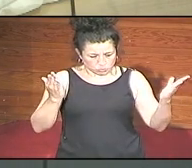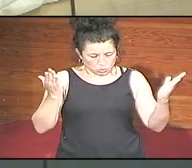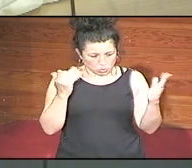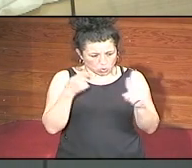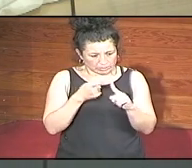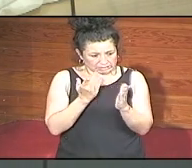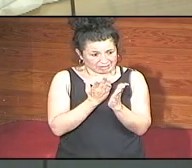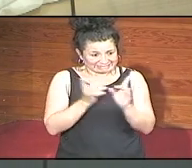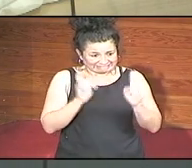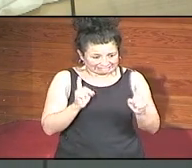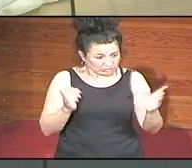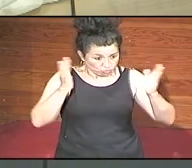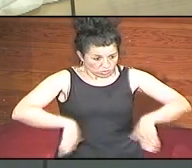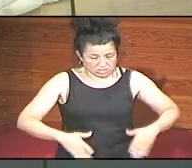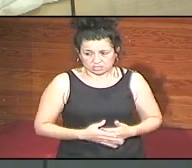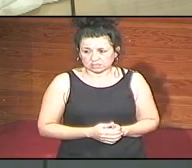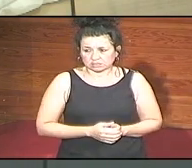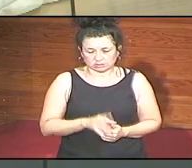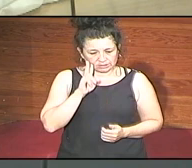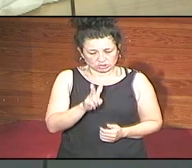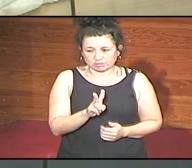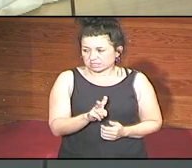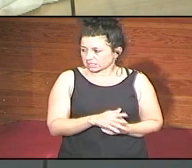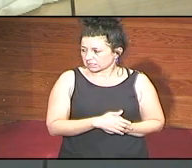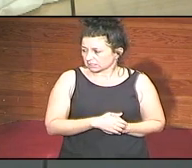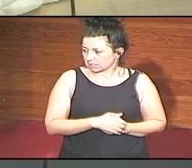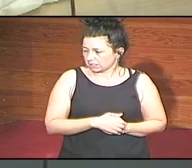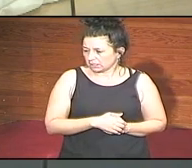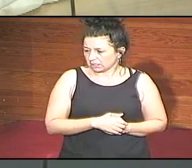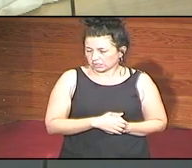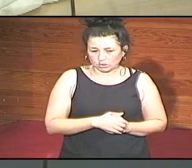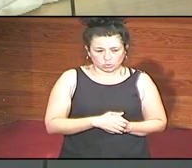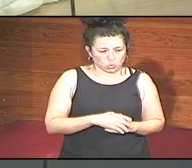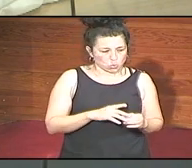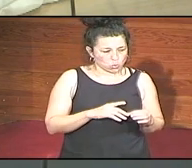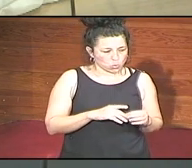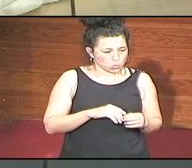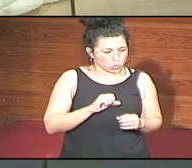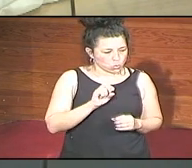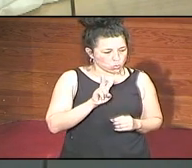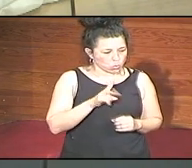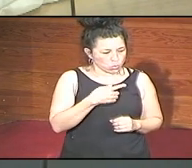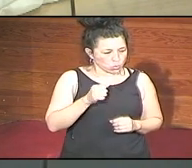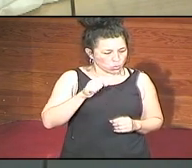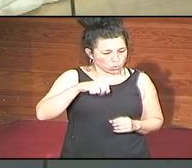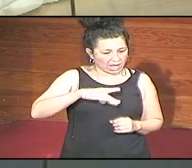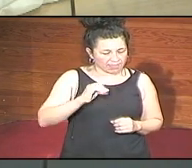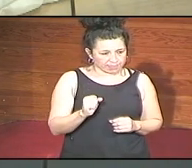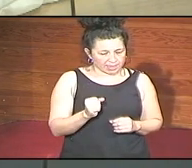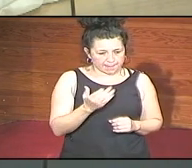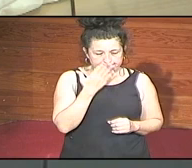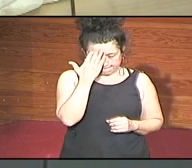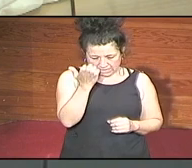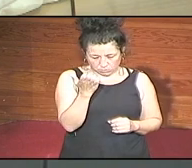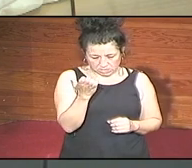que hace no es eso lo ves no es recuerdos en uganda estar con un chaval joad que